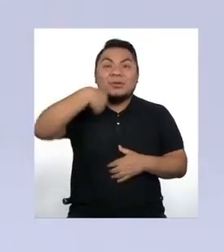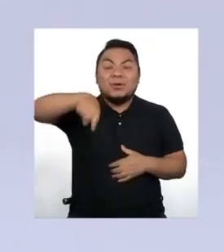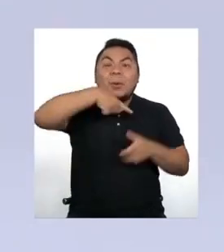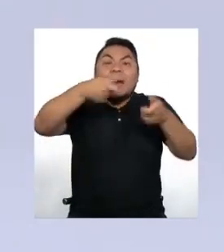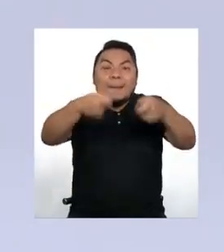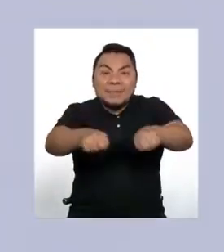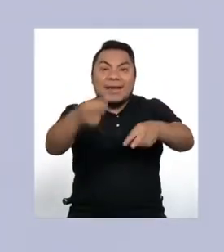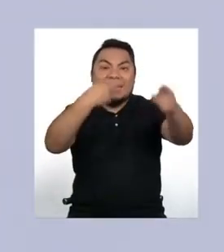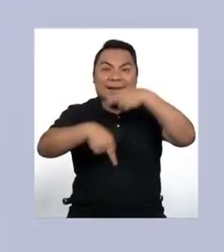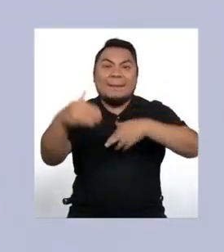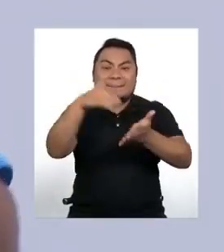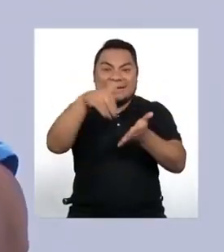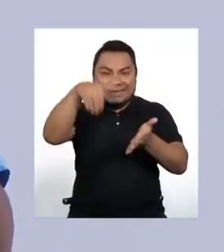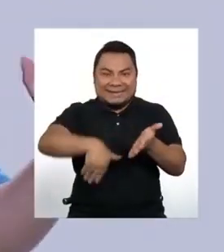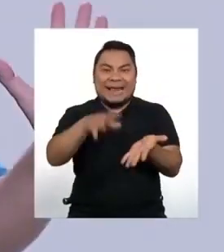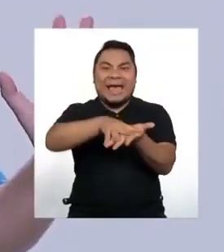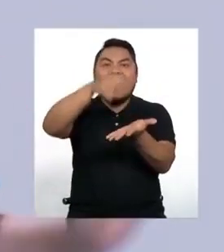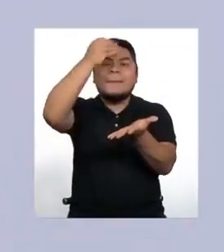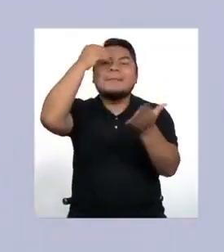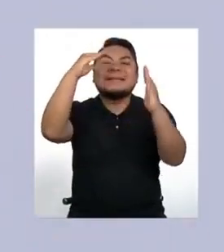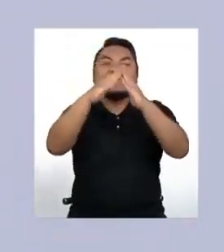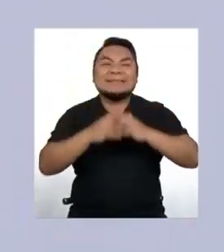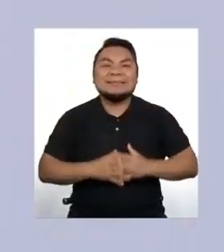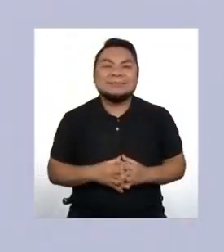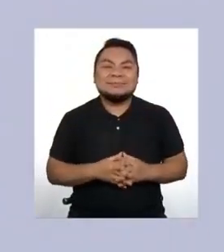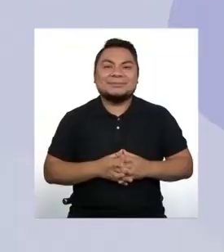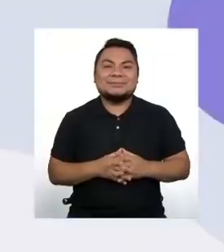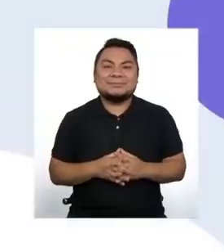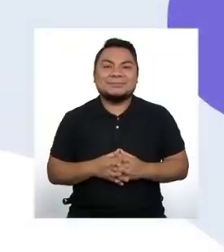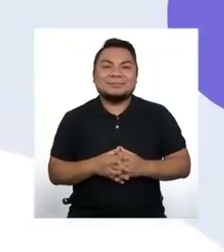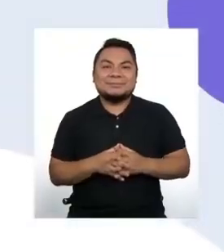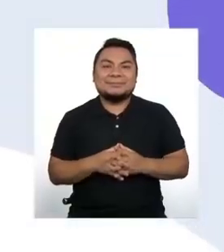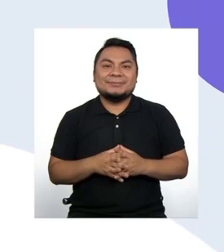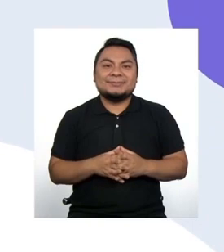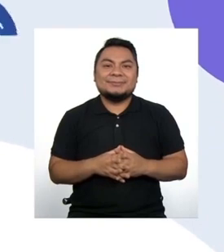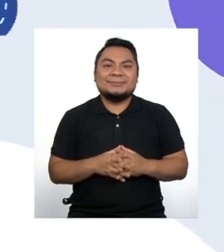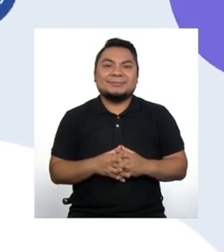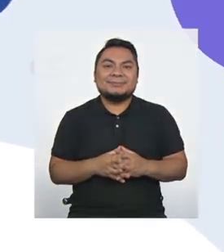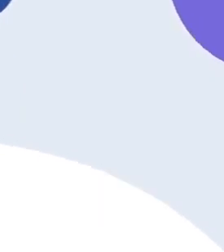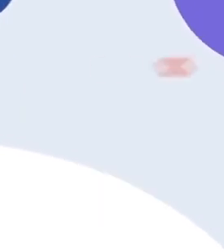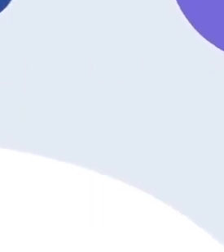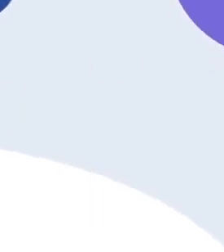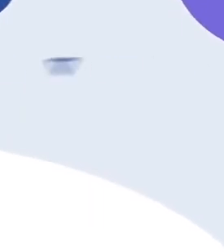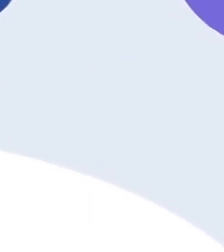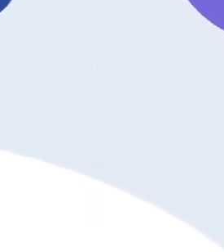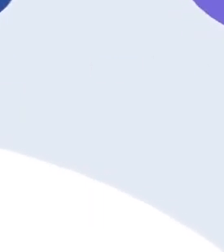pista. Sí, escucha, escucha con atención, ¿ah? ¿Qué regla es?